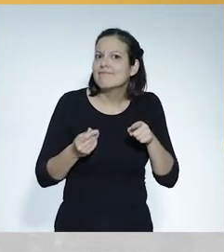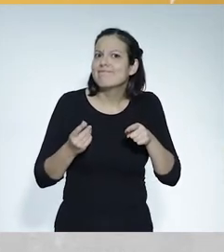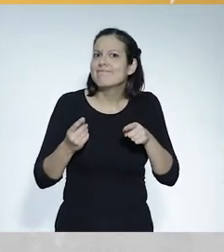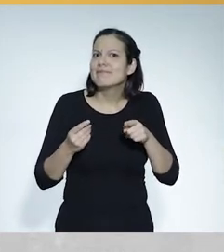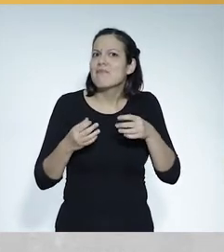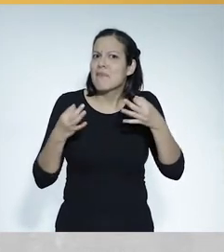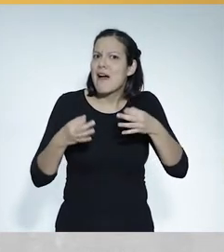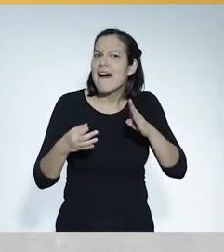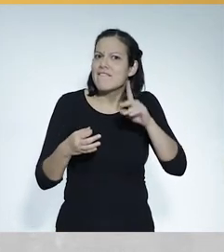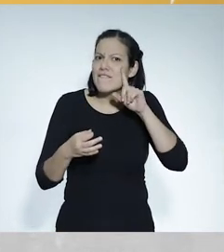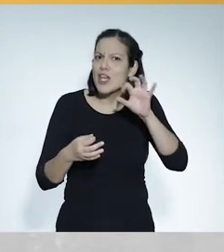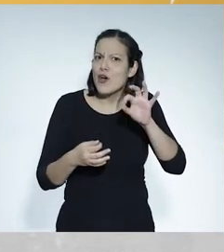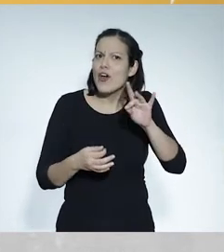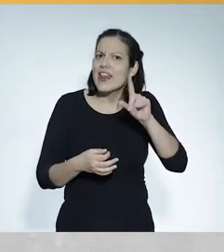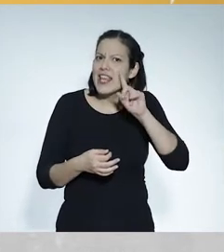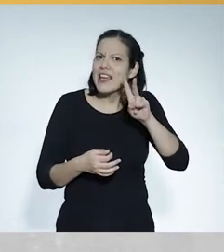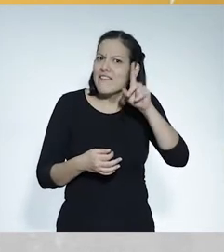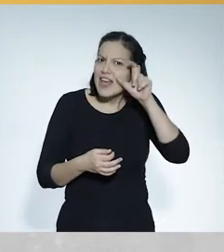biodiversidad.